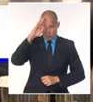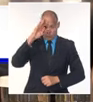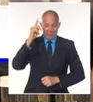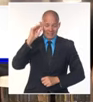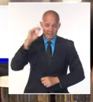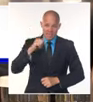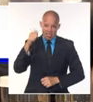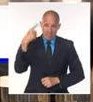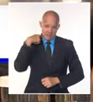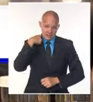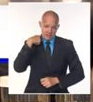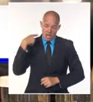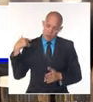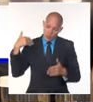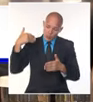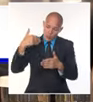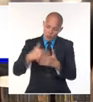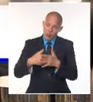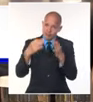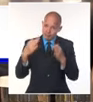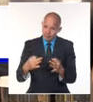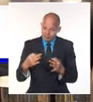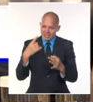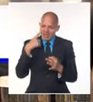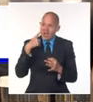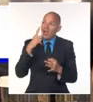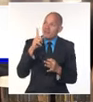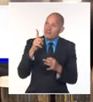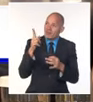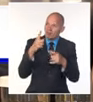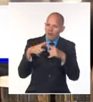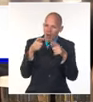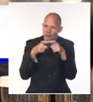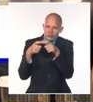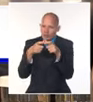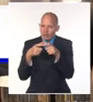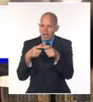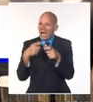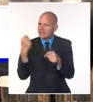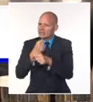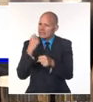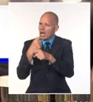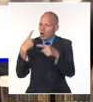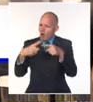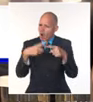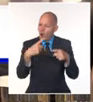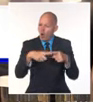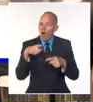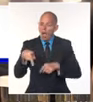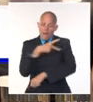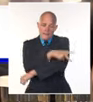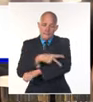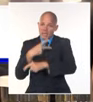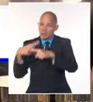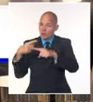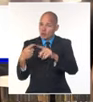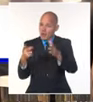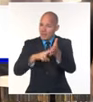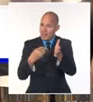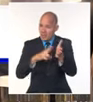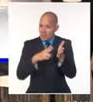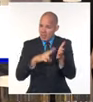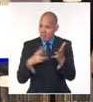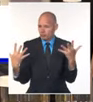en todos los ámbitos de interacción demuestran que la UEA es un proyecto de integración exitoso,